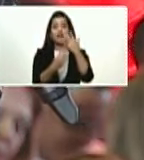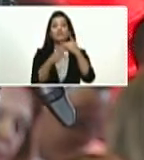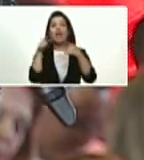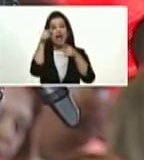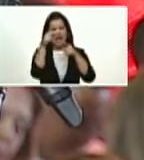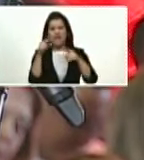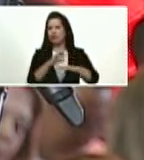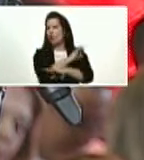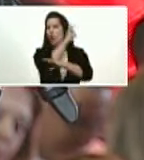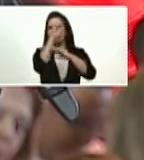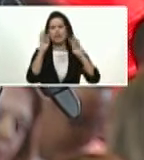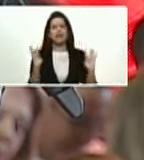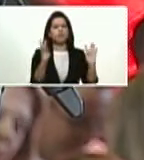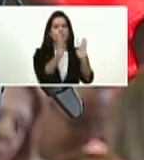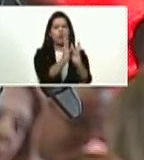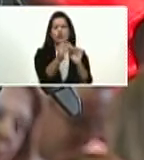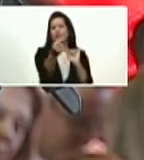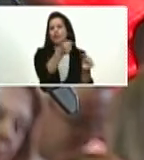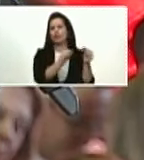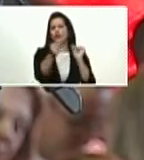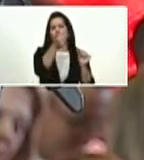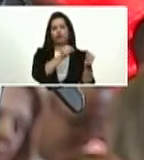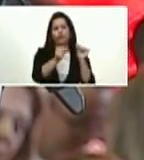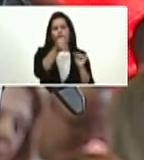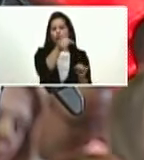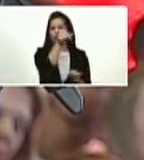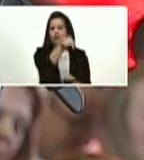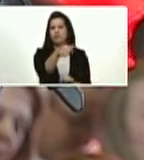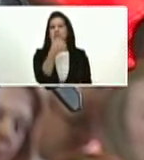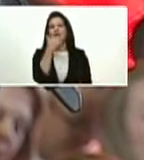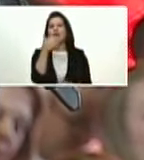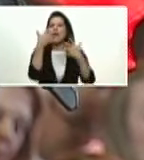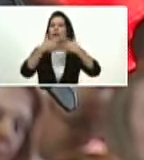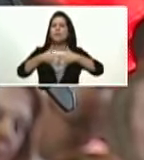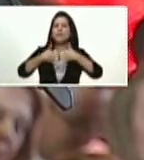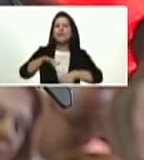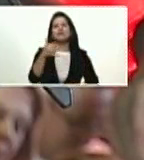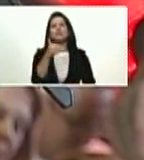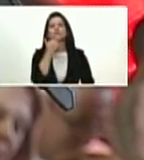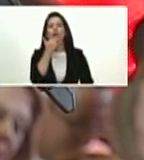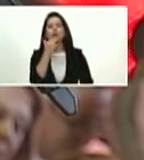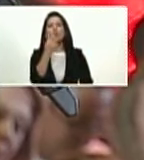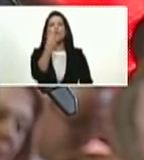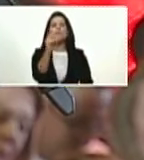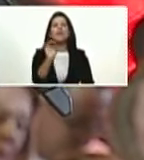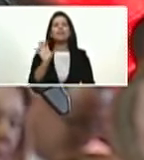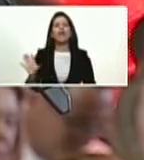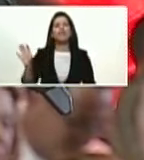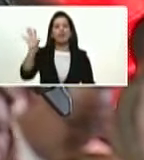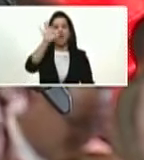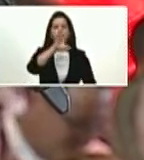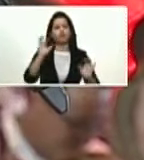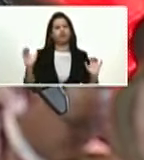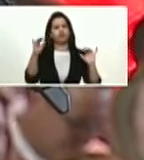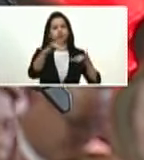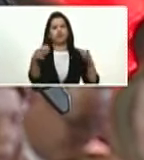empresas de aproximadamente 20 estados, presidente, y